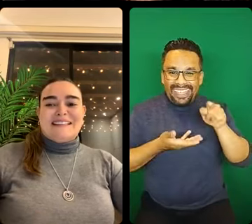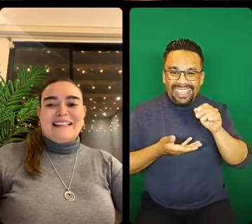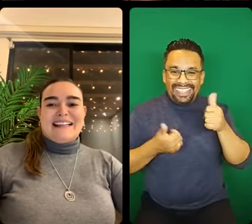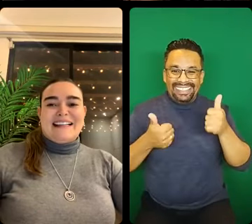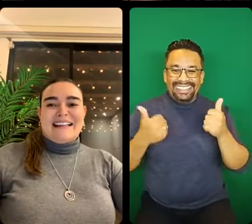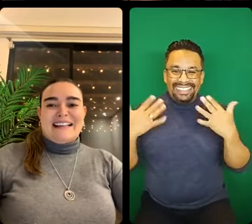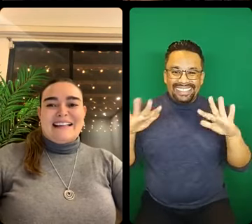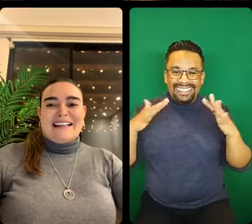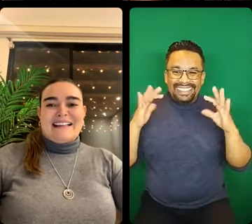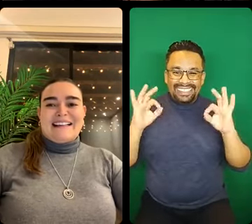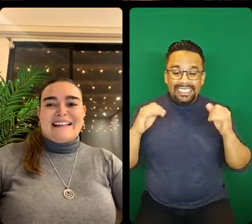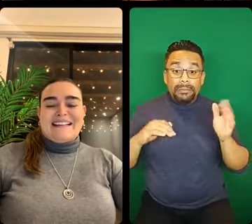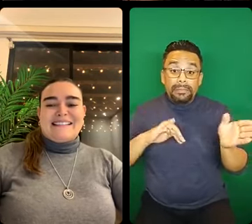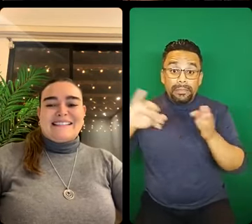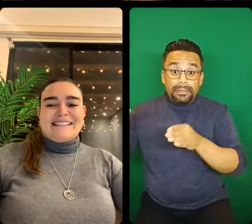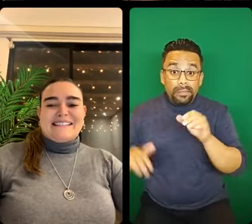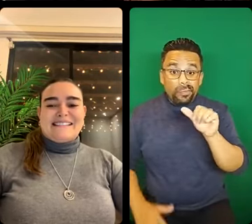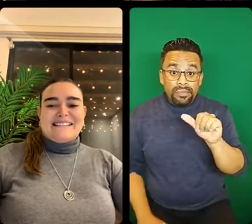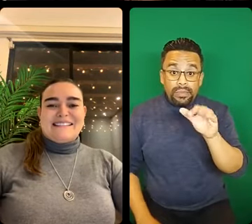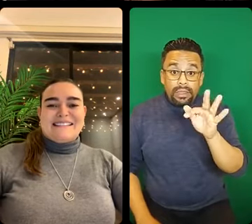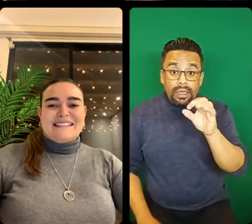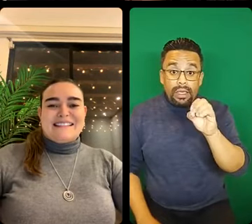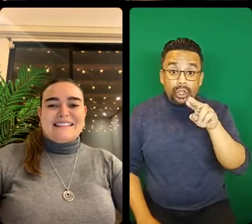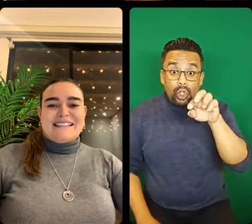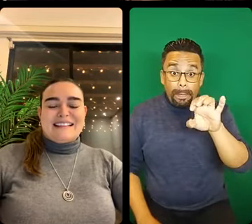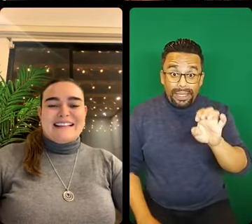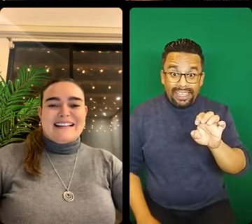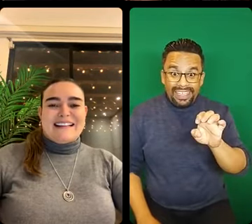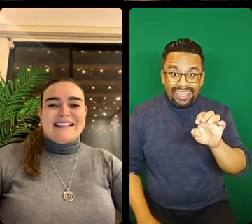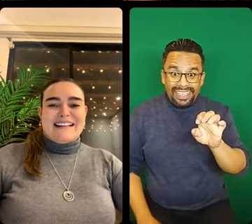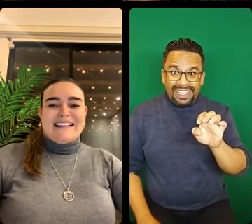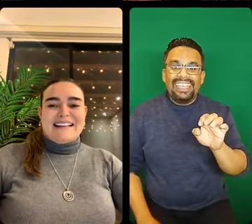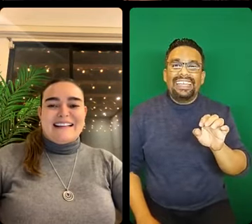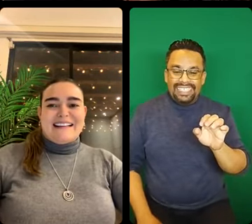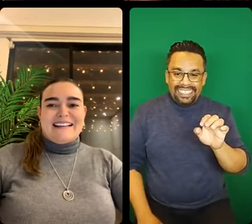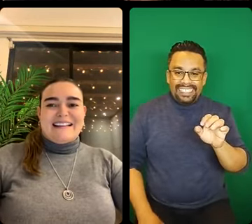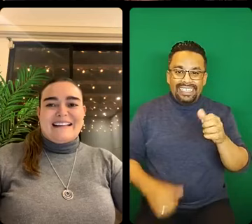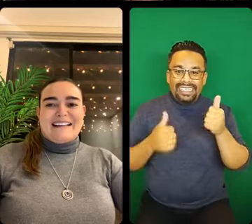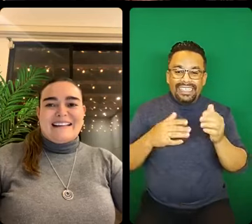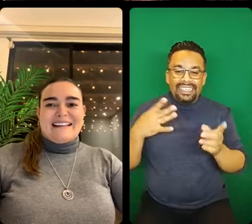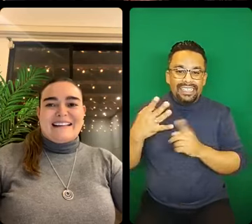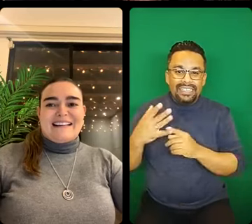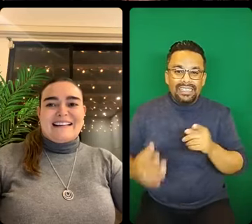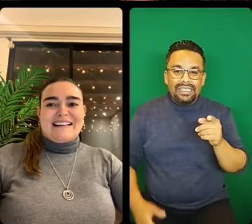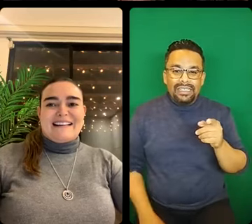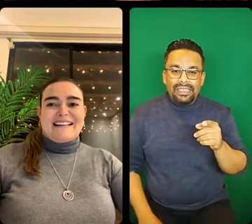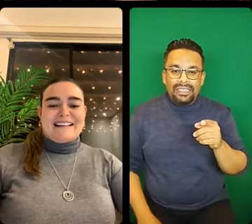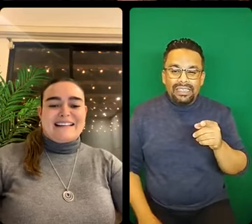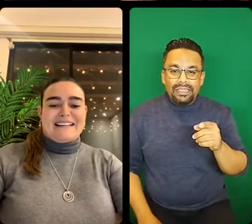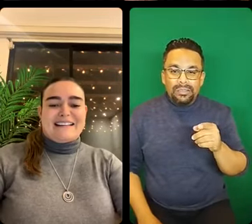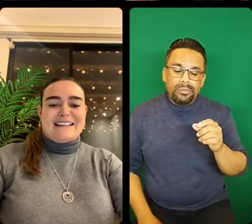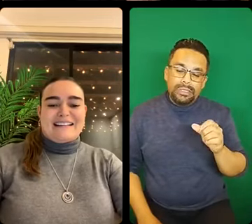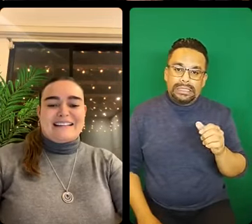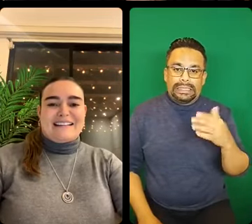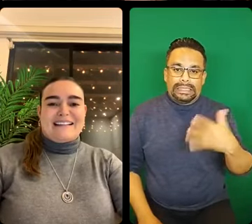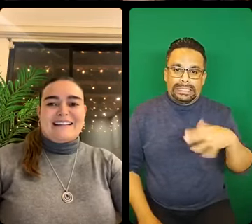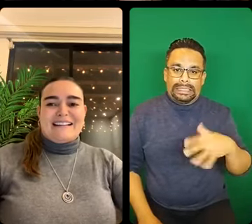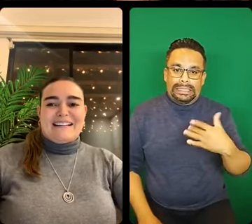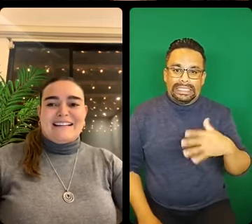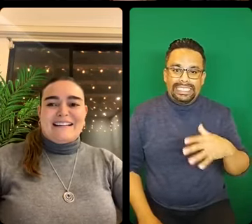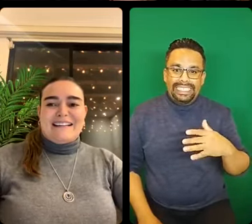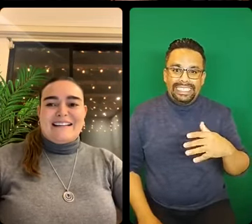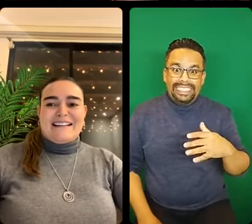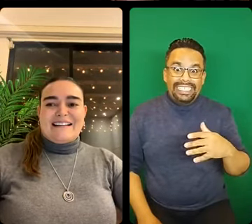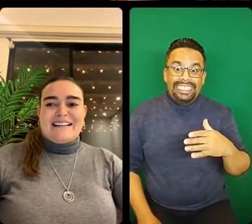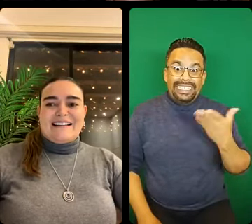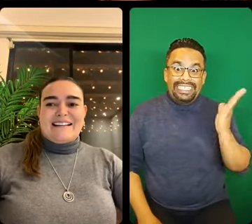A tope, Agustín Mateo Rocha. Actriz con, juepucha, chinos, que no se me